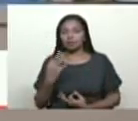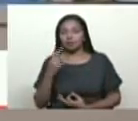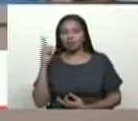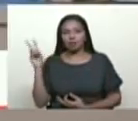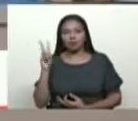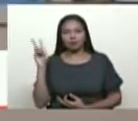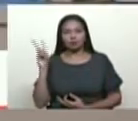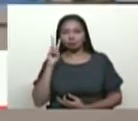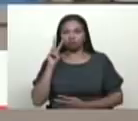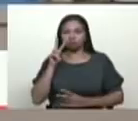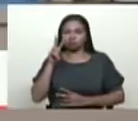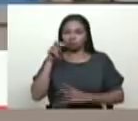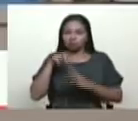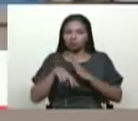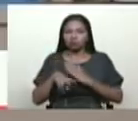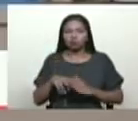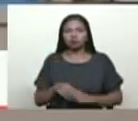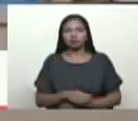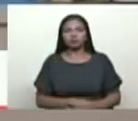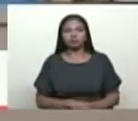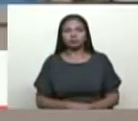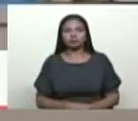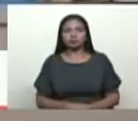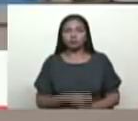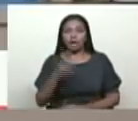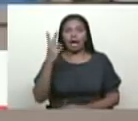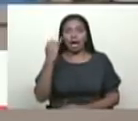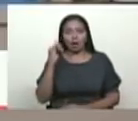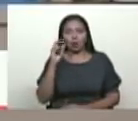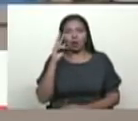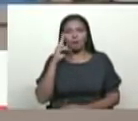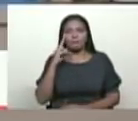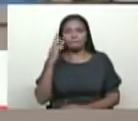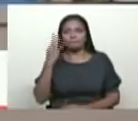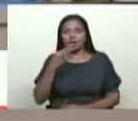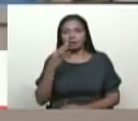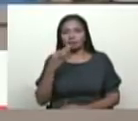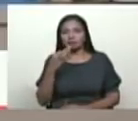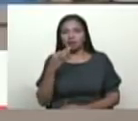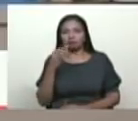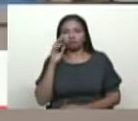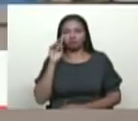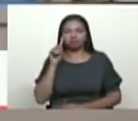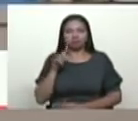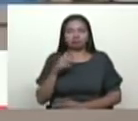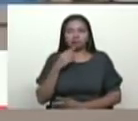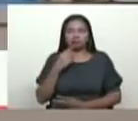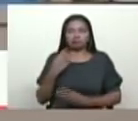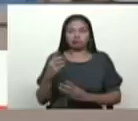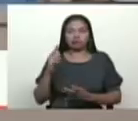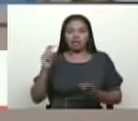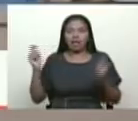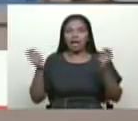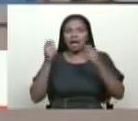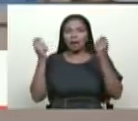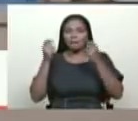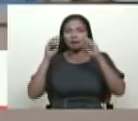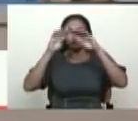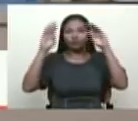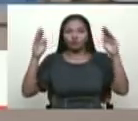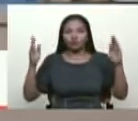Venezuela. Hay una verdad mediática de la campaña